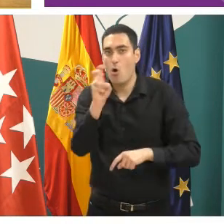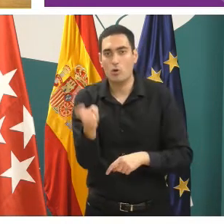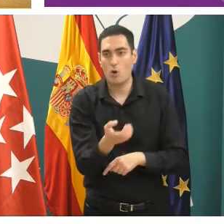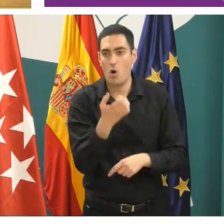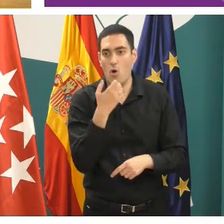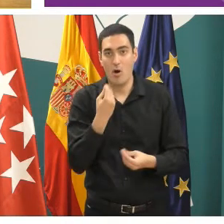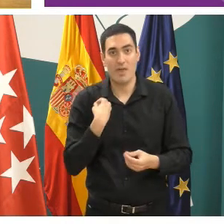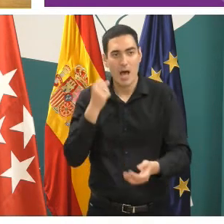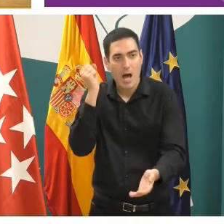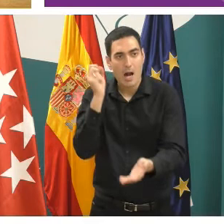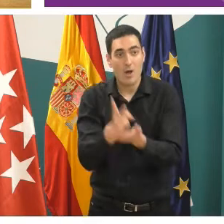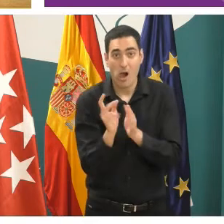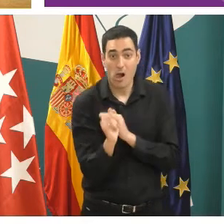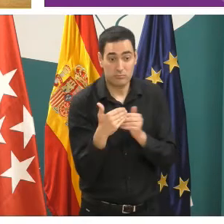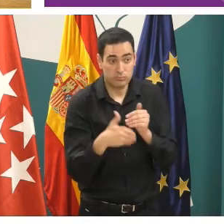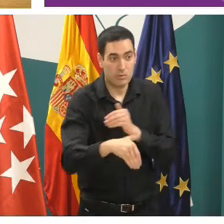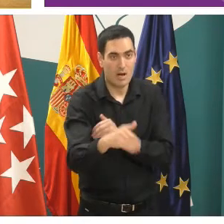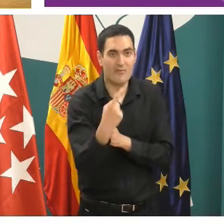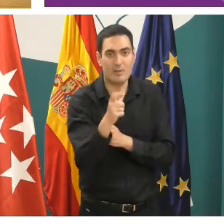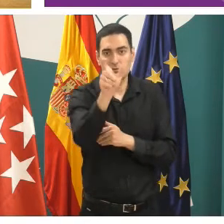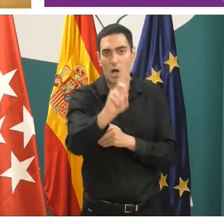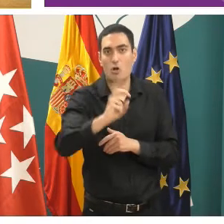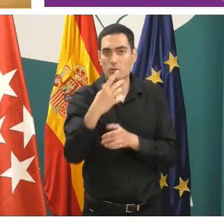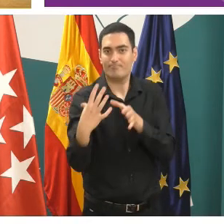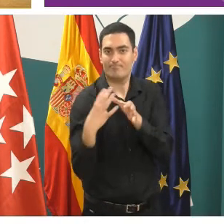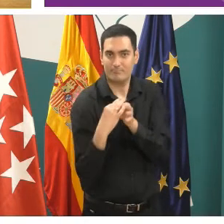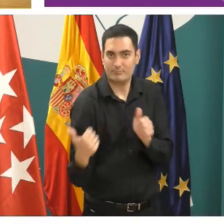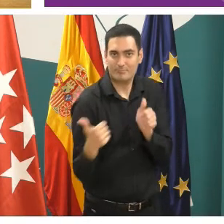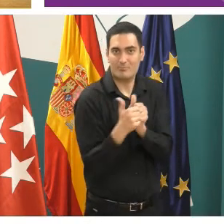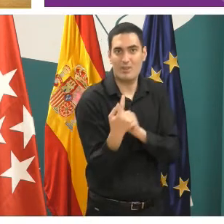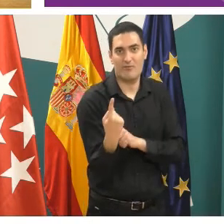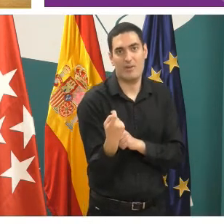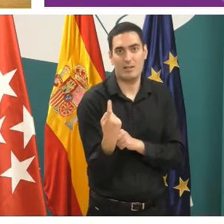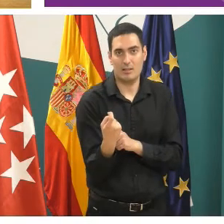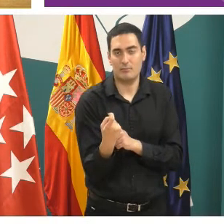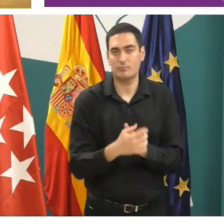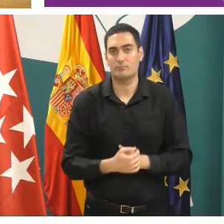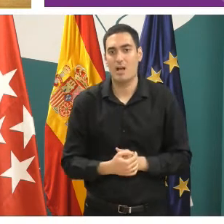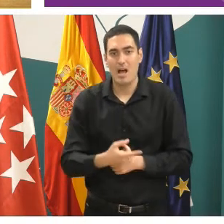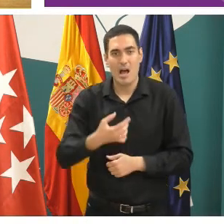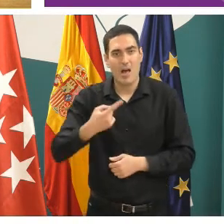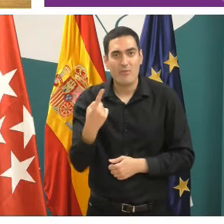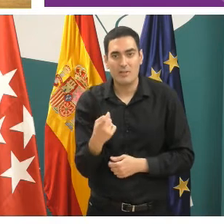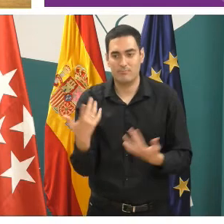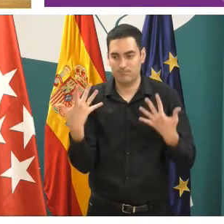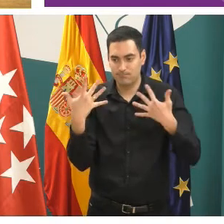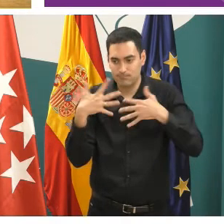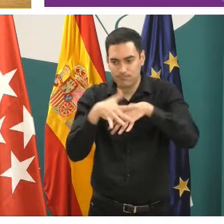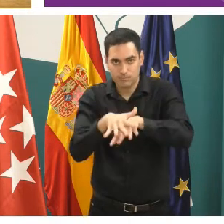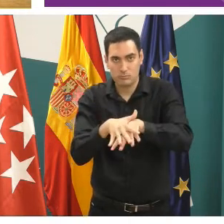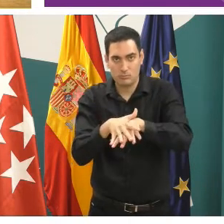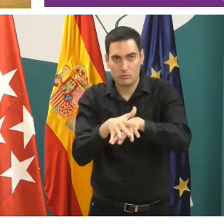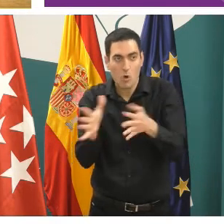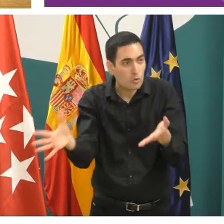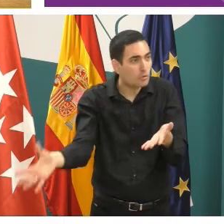en la vida que nos haga necesitar de otros, ¿no? Y necesitar que haya una real inclusión entre todos. Pues